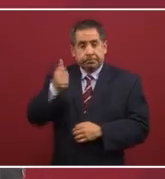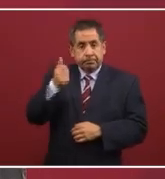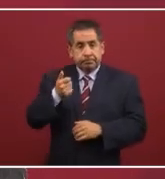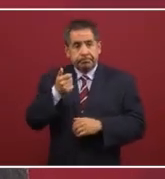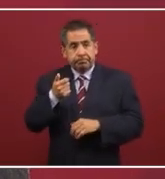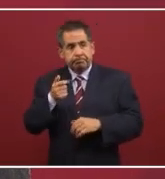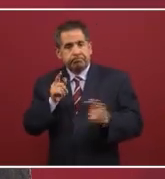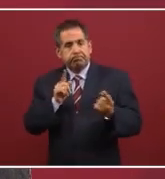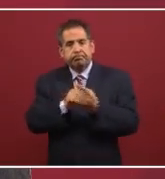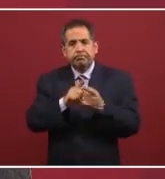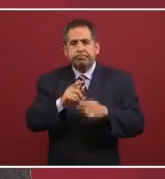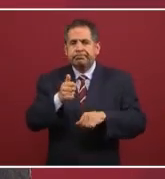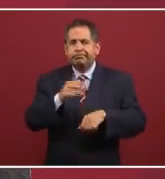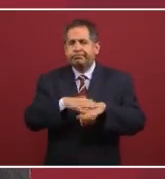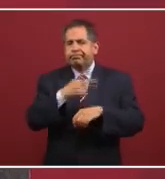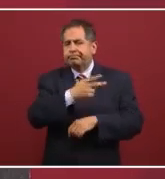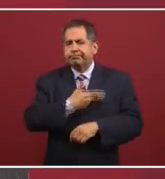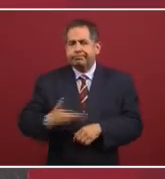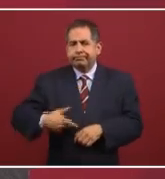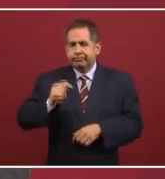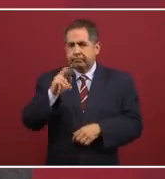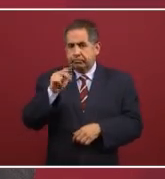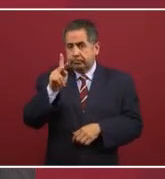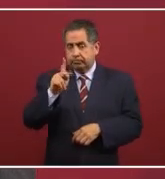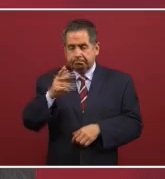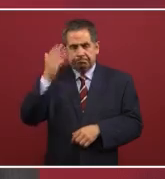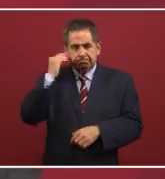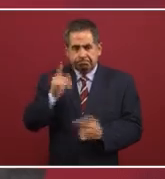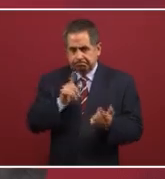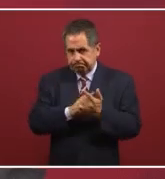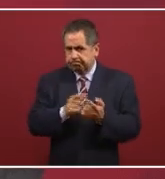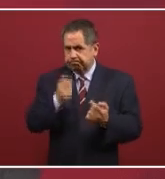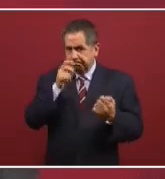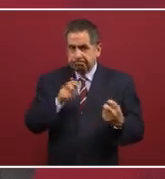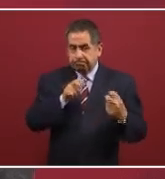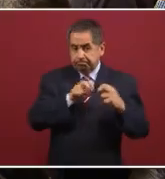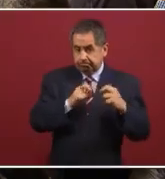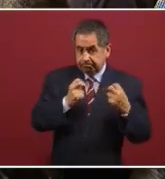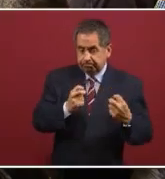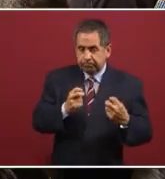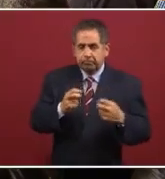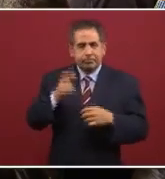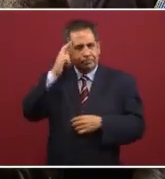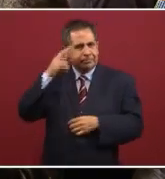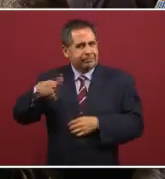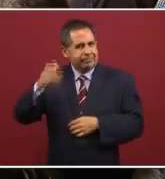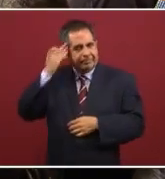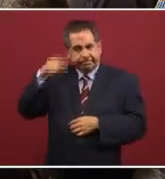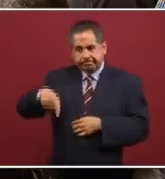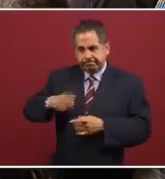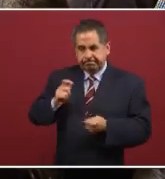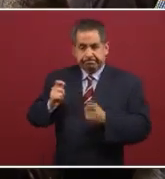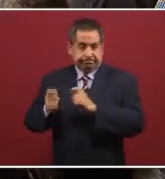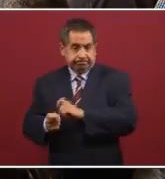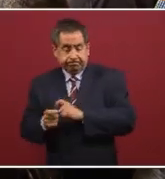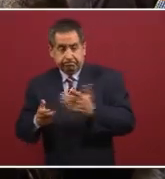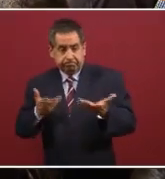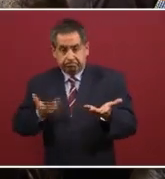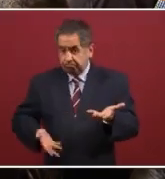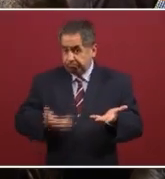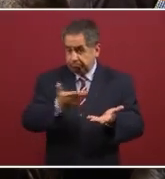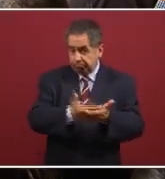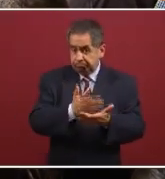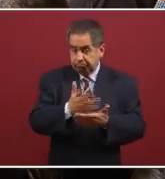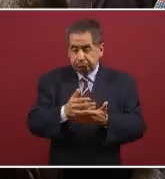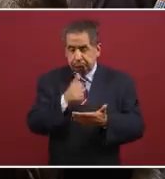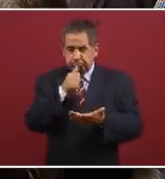Trump, que fue en el proceso de transición, el presidente de la República le